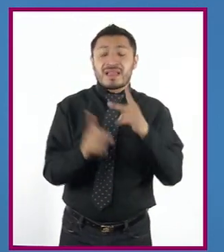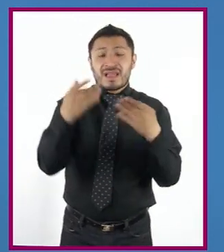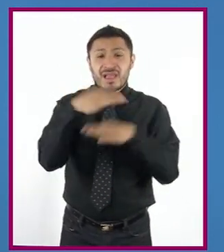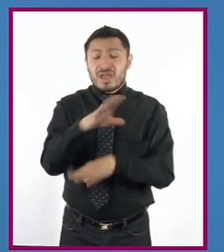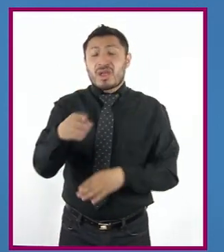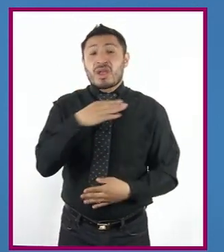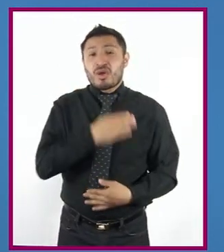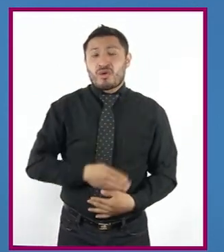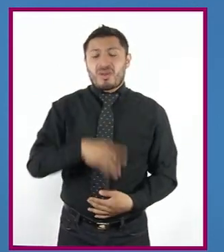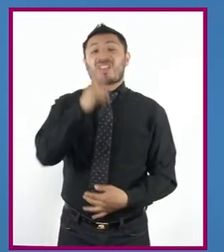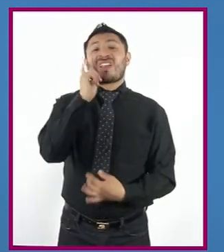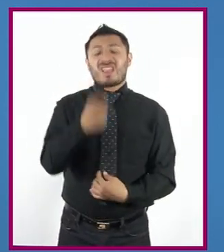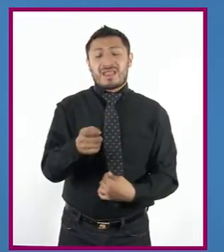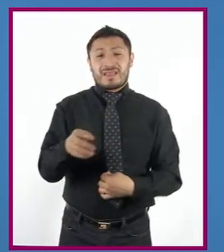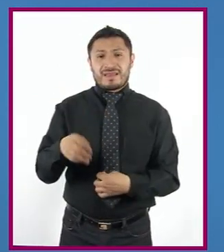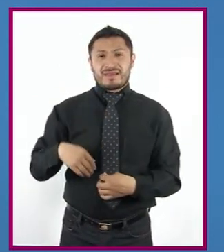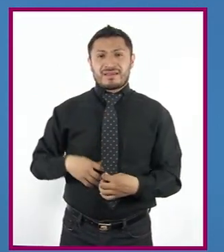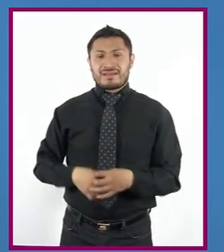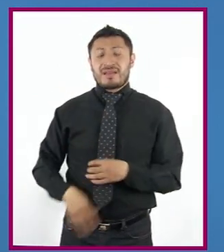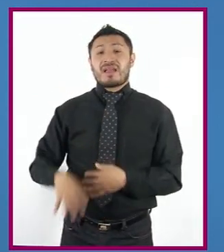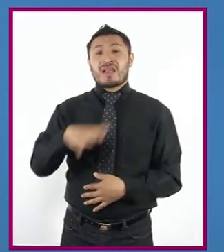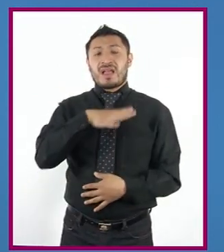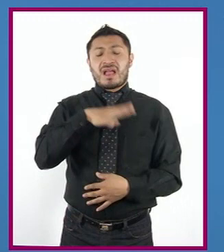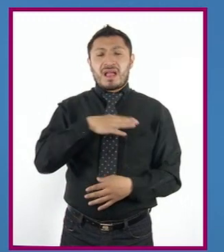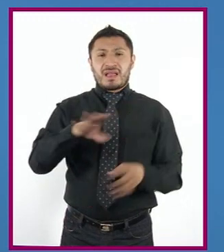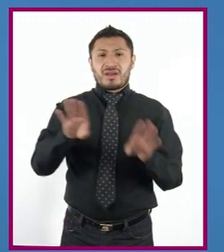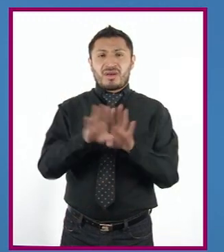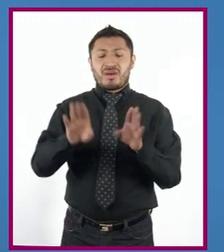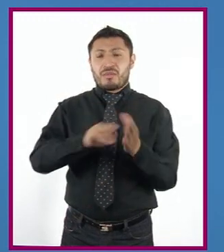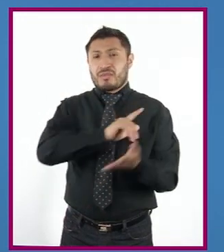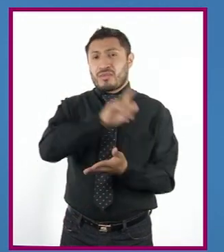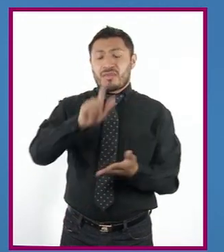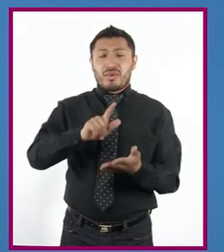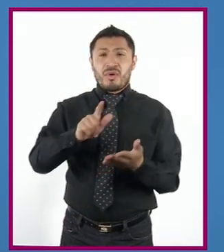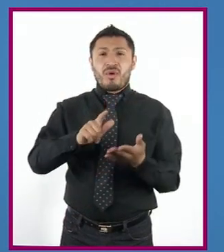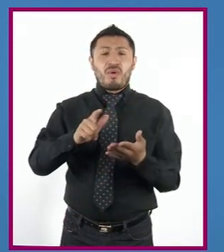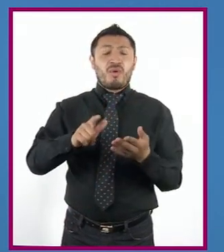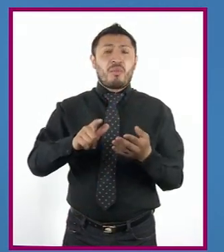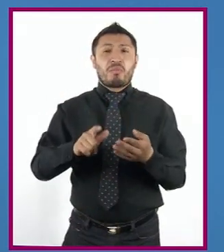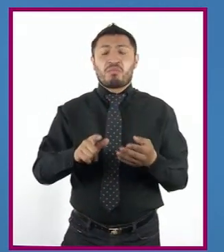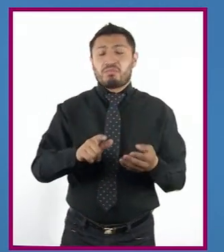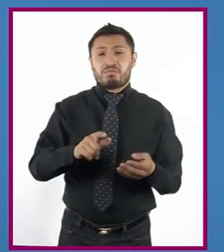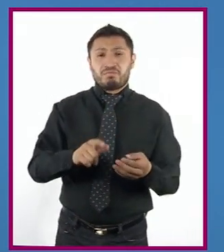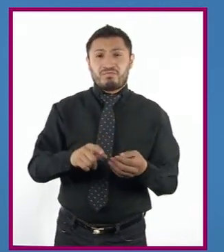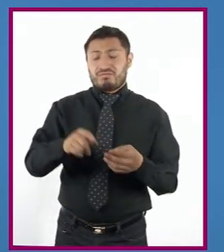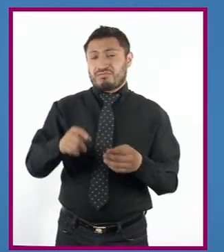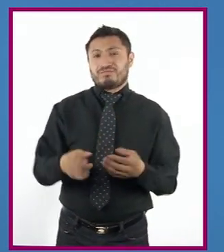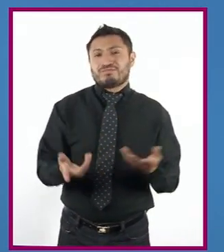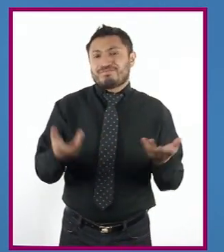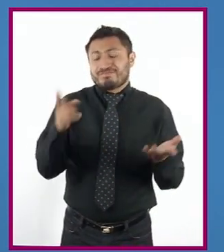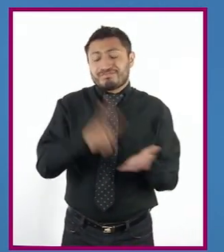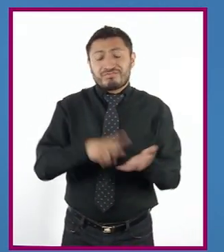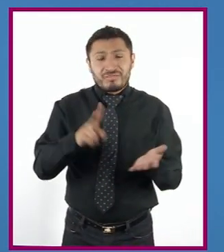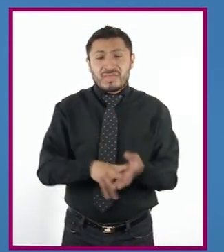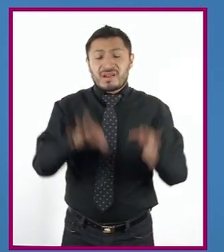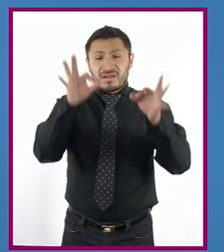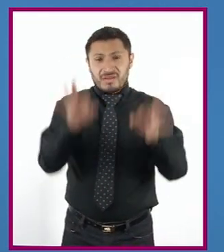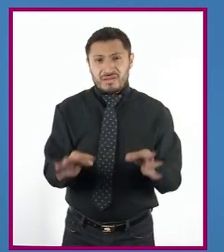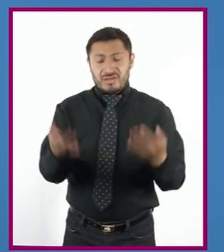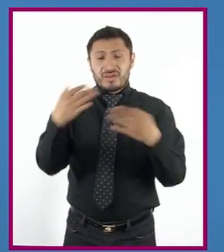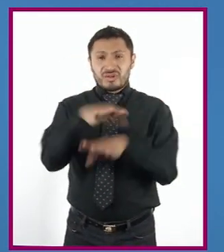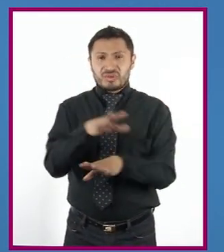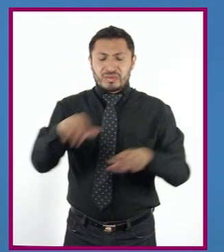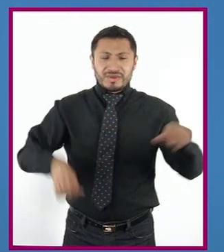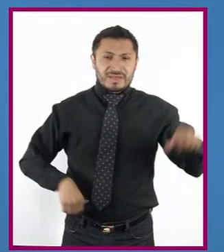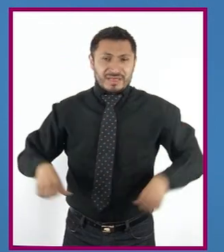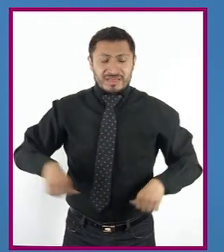justicia, hacemos referencia a un principio universal y ético que se basa en una actuación fundamentada en la